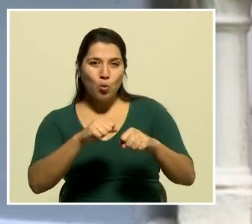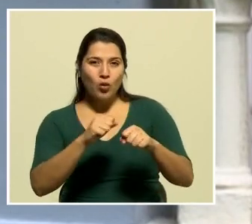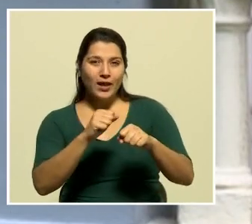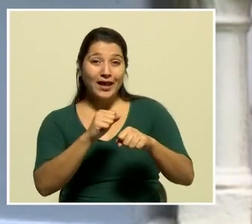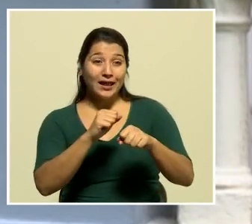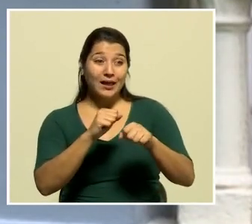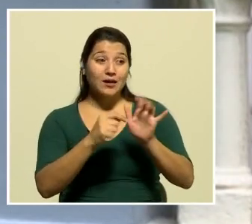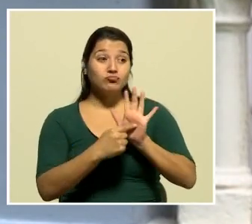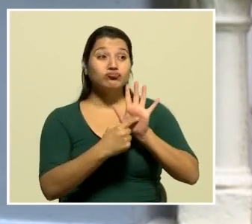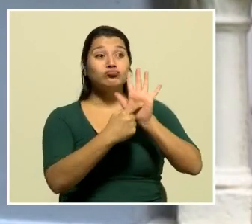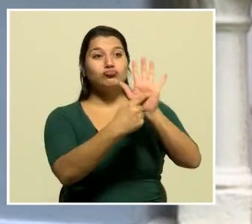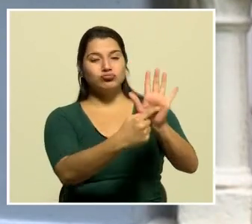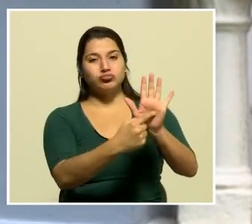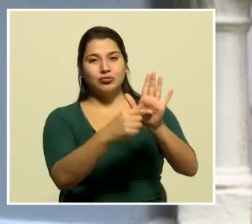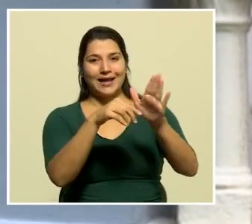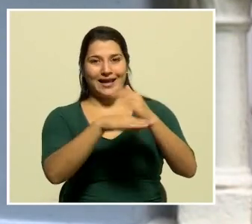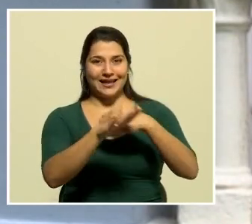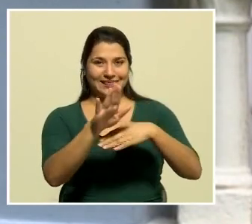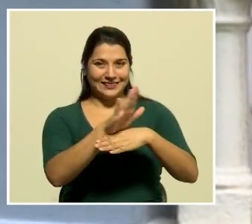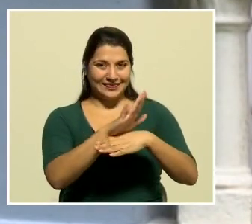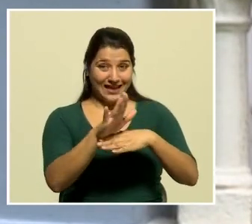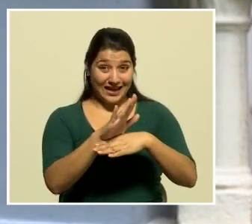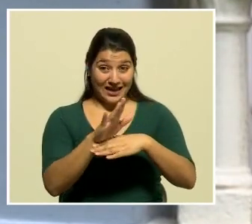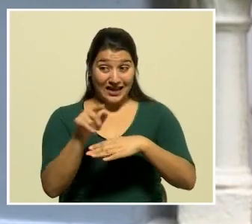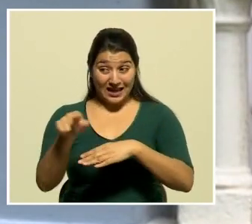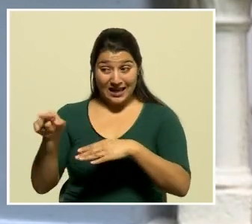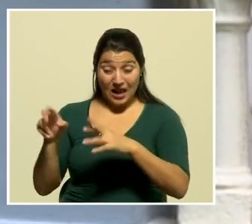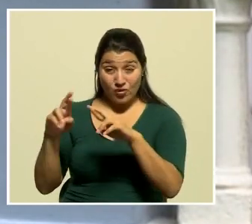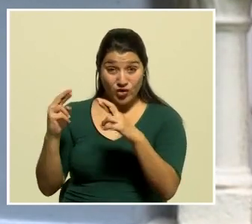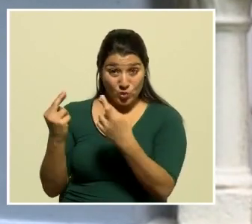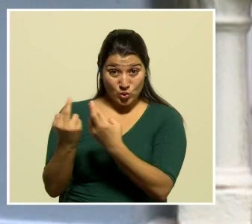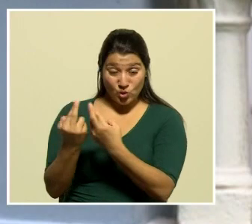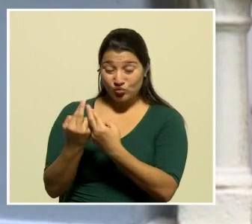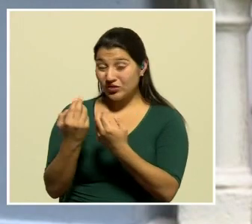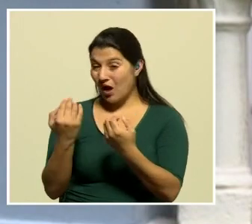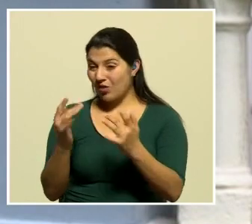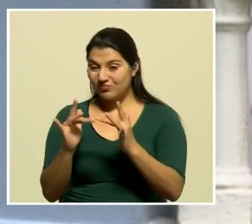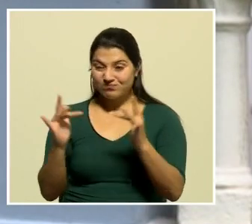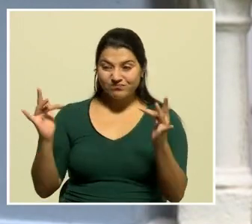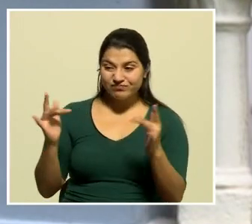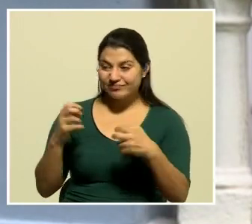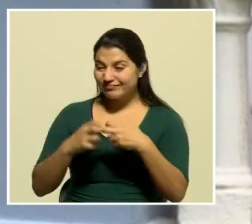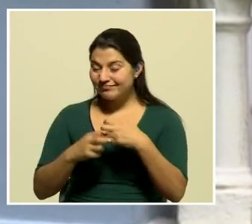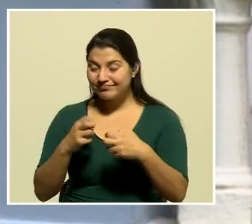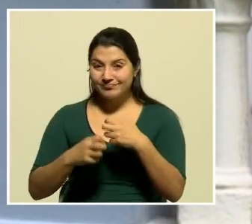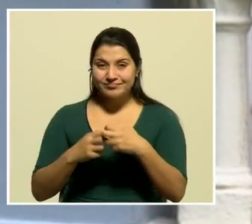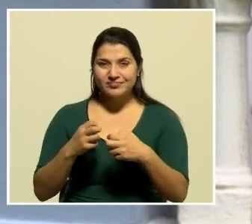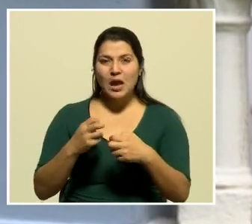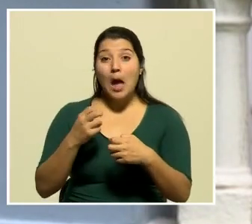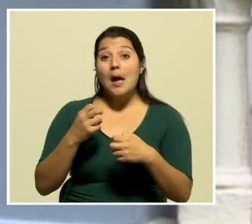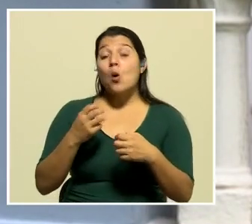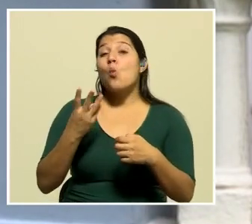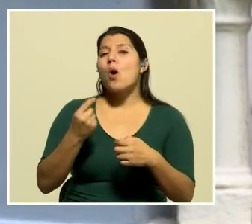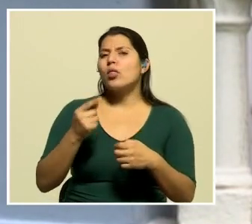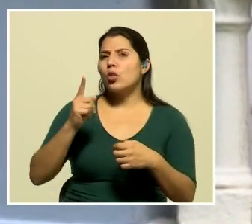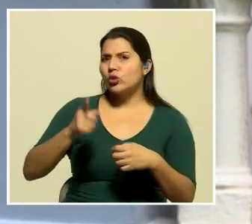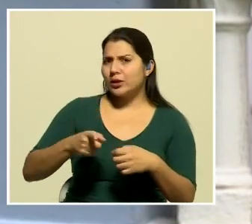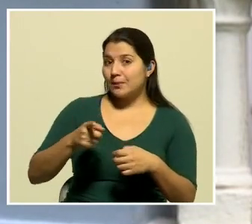los costos para hacer posible esa conectividad son